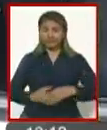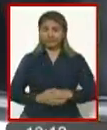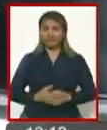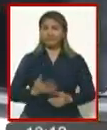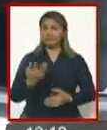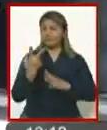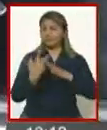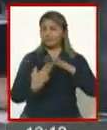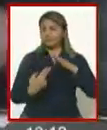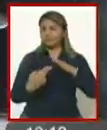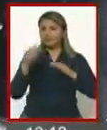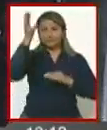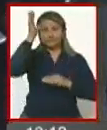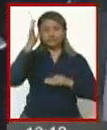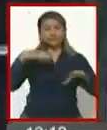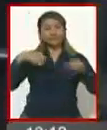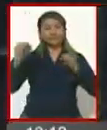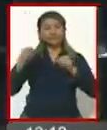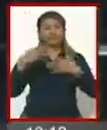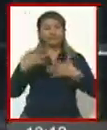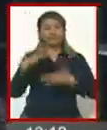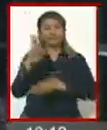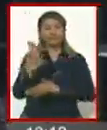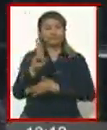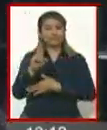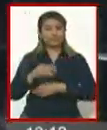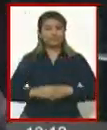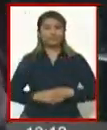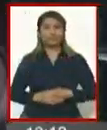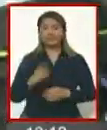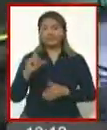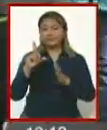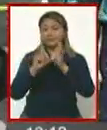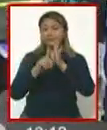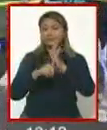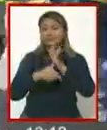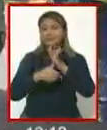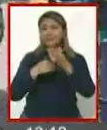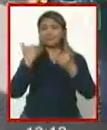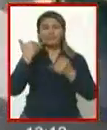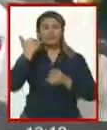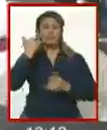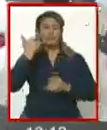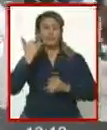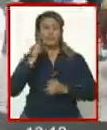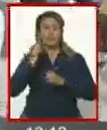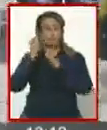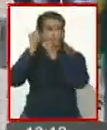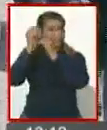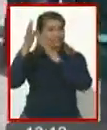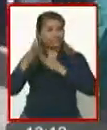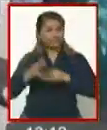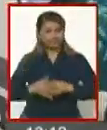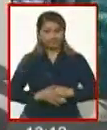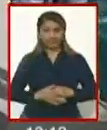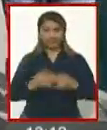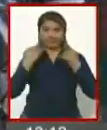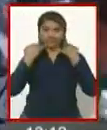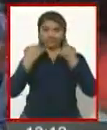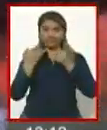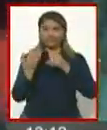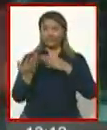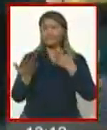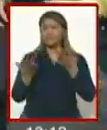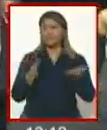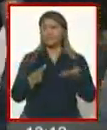la pareja había salido del condominio a pasar clases a la universidad y una hora después reciben la llamada telefónica de los abuelos del menor